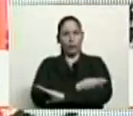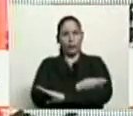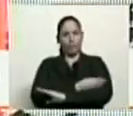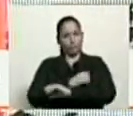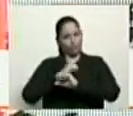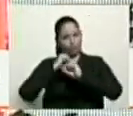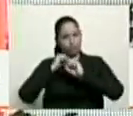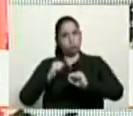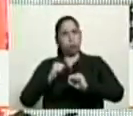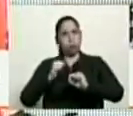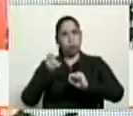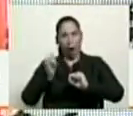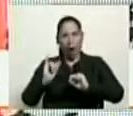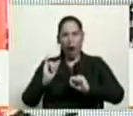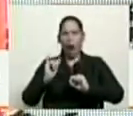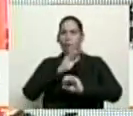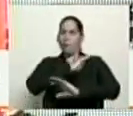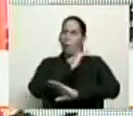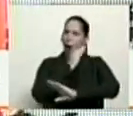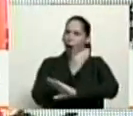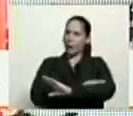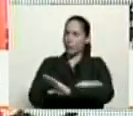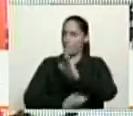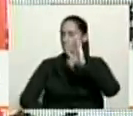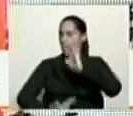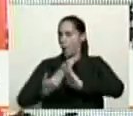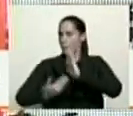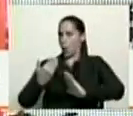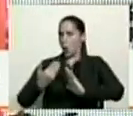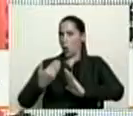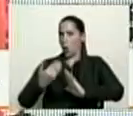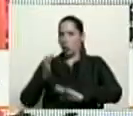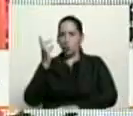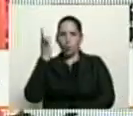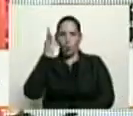una verdadera fuerza, porque ahí está la fuerza más importante de todas, es la fuerza de la mujer